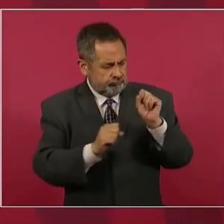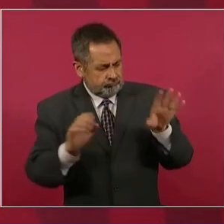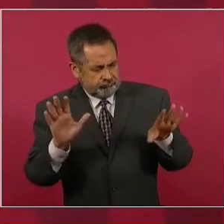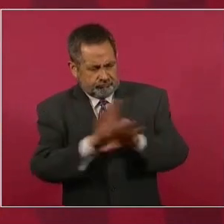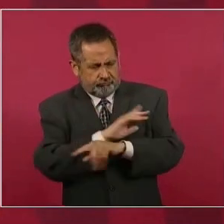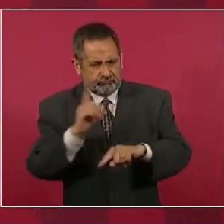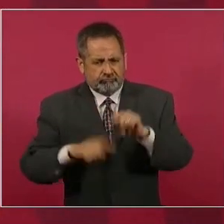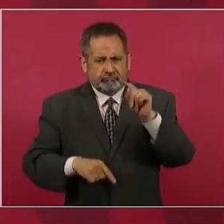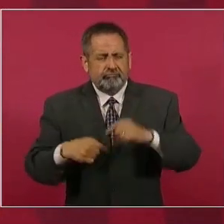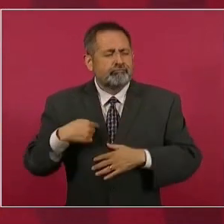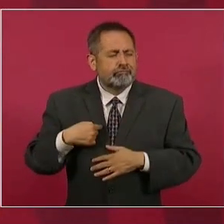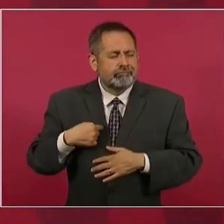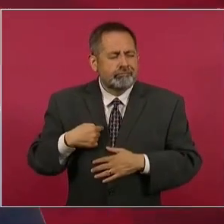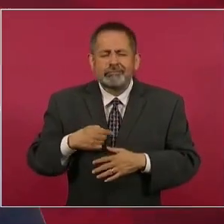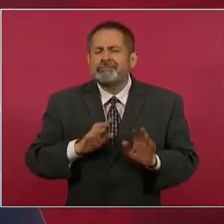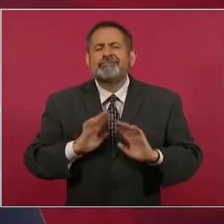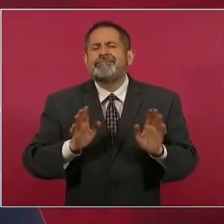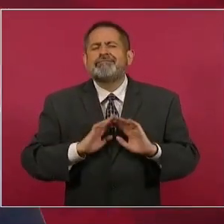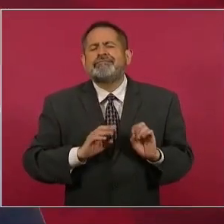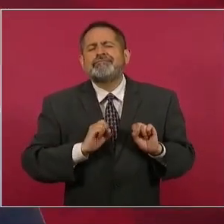no hacerlo,